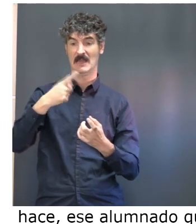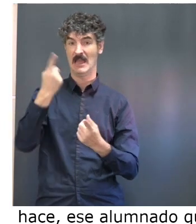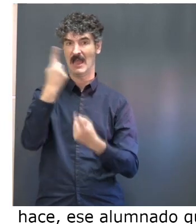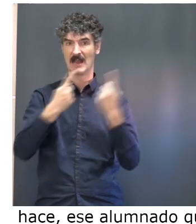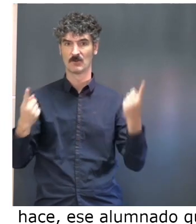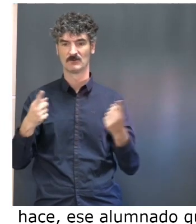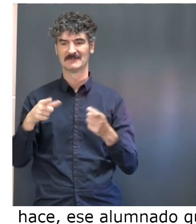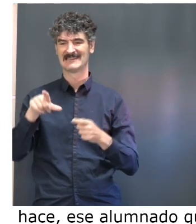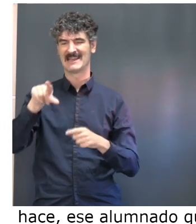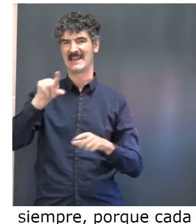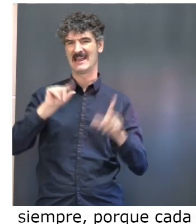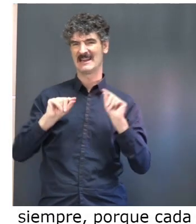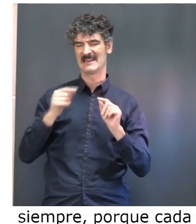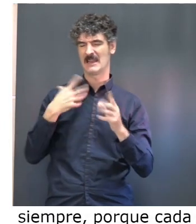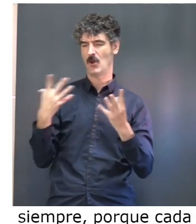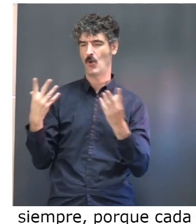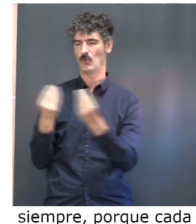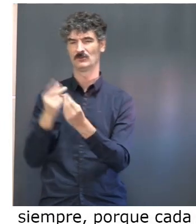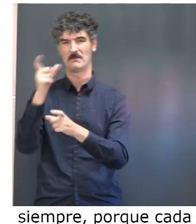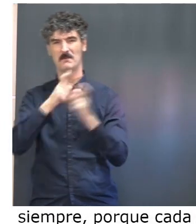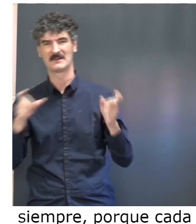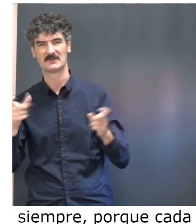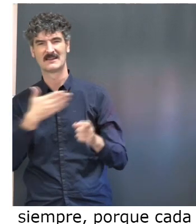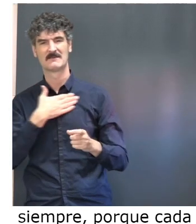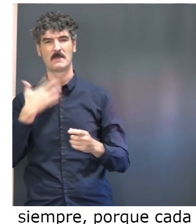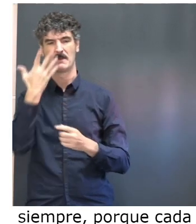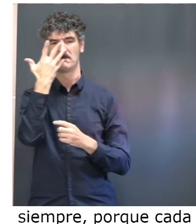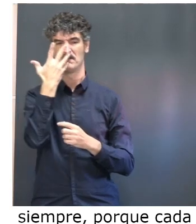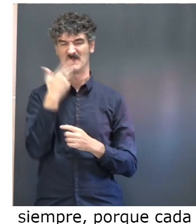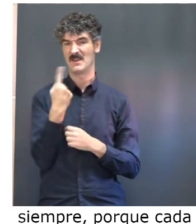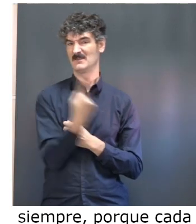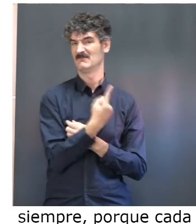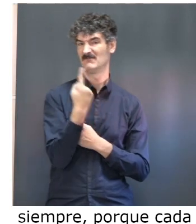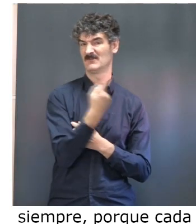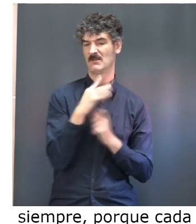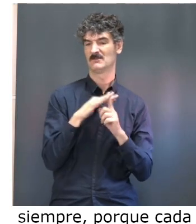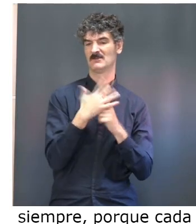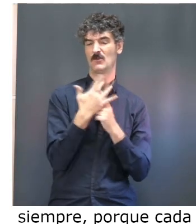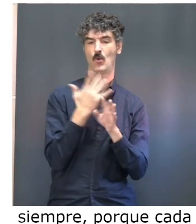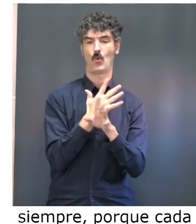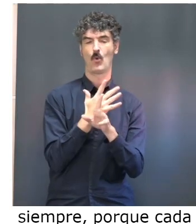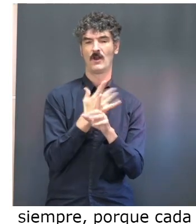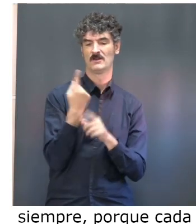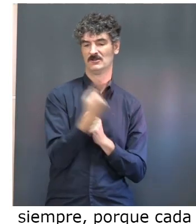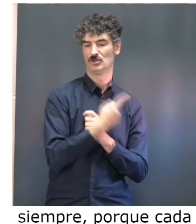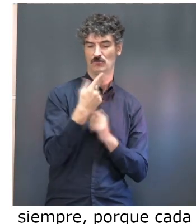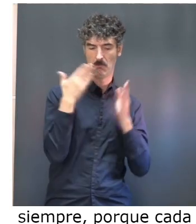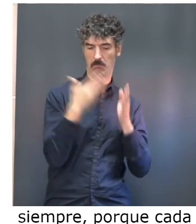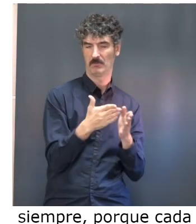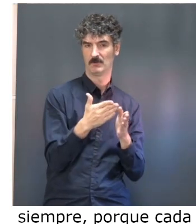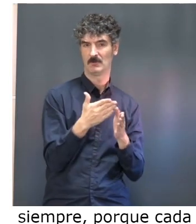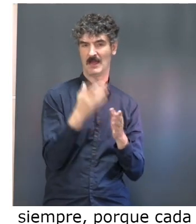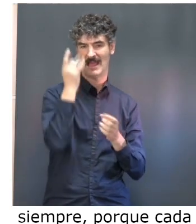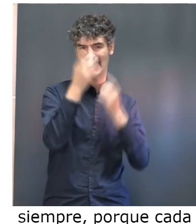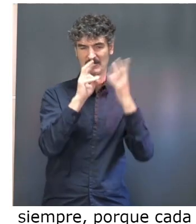nunca eligen estar entre sus iguales o nunca eligen estar en situaciones de juego o de cualquier otra